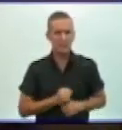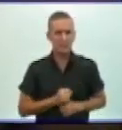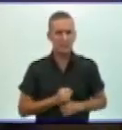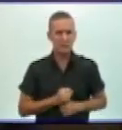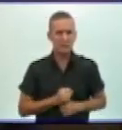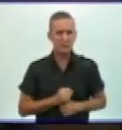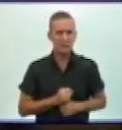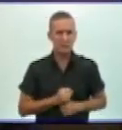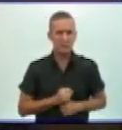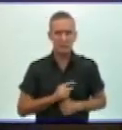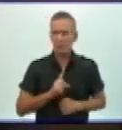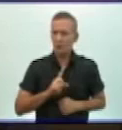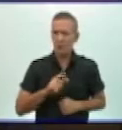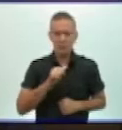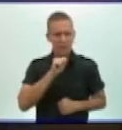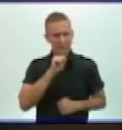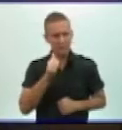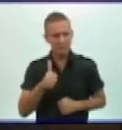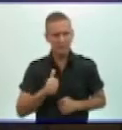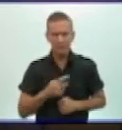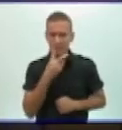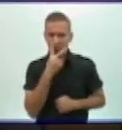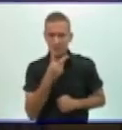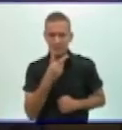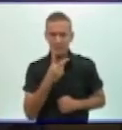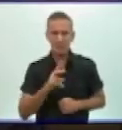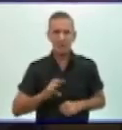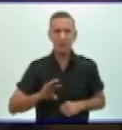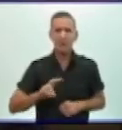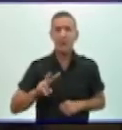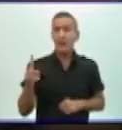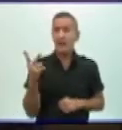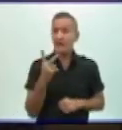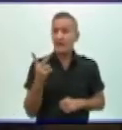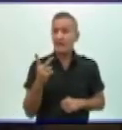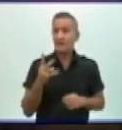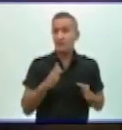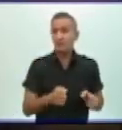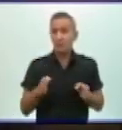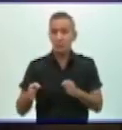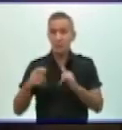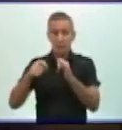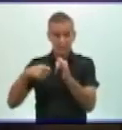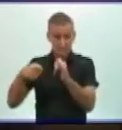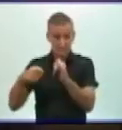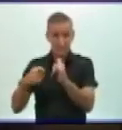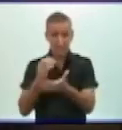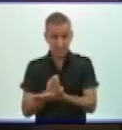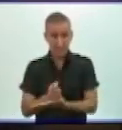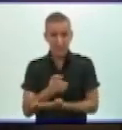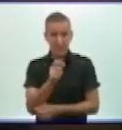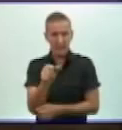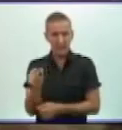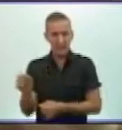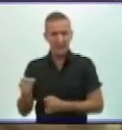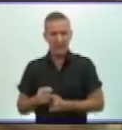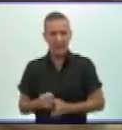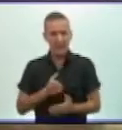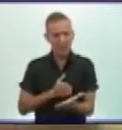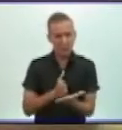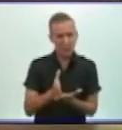no es fácil. Veamos cómo siguió el segundo momento de la dramatización que propusieron mis alumnos. Así continuó la